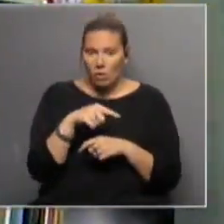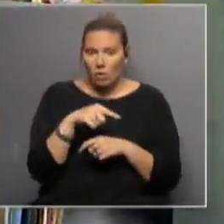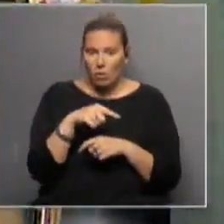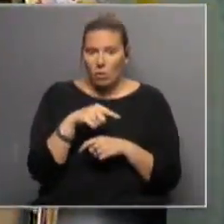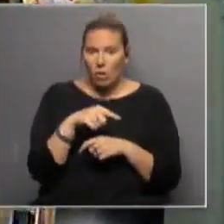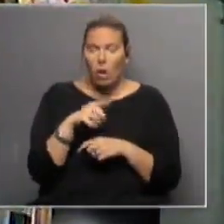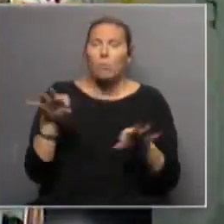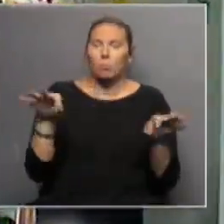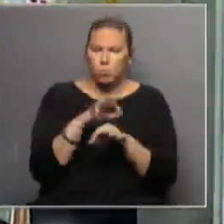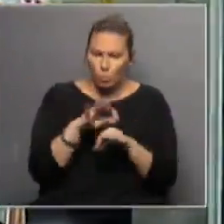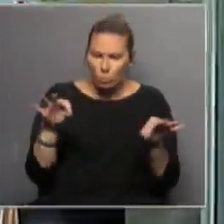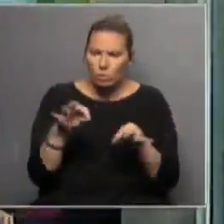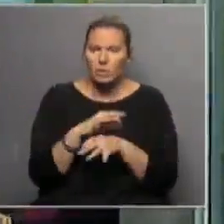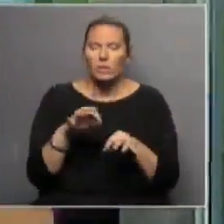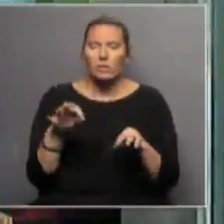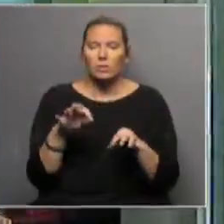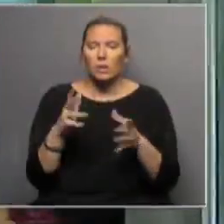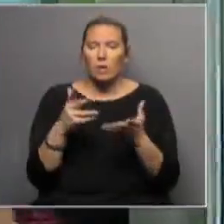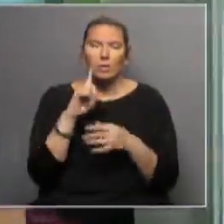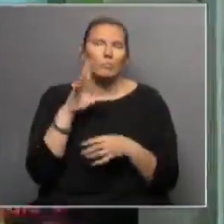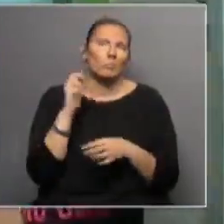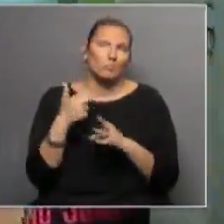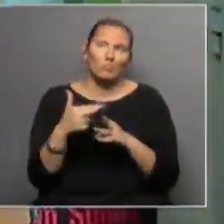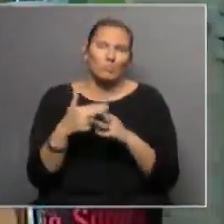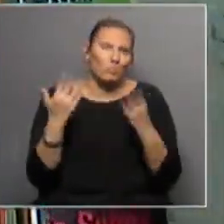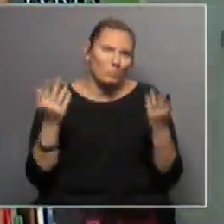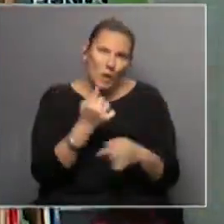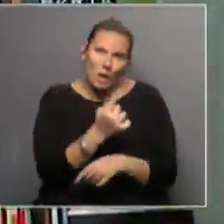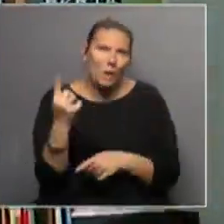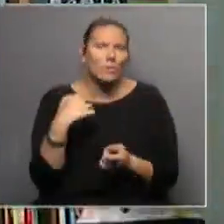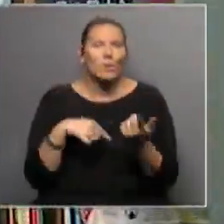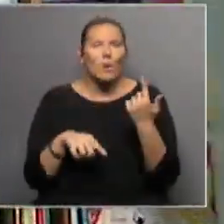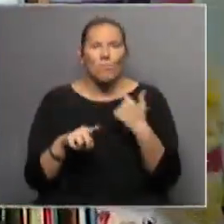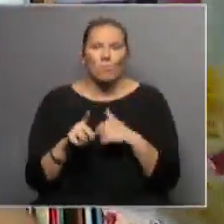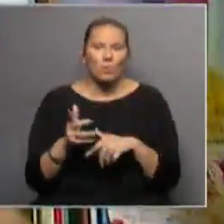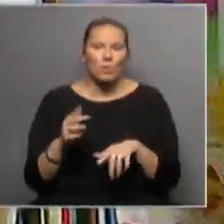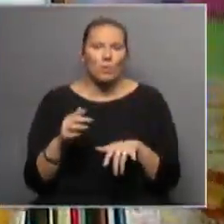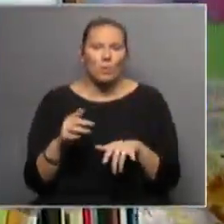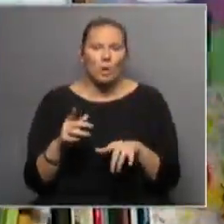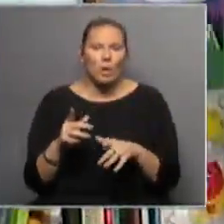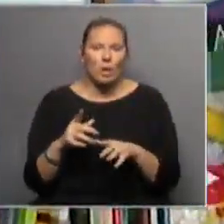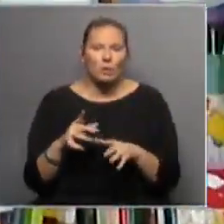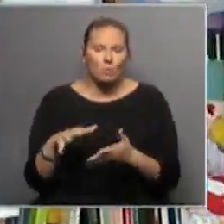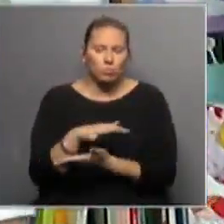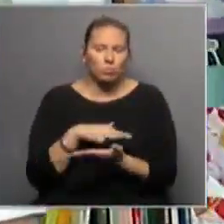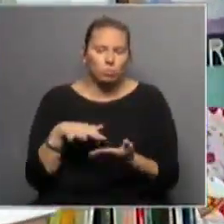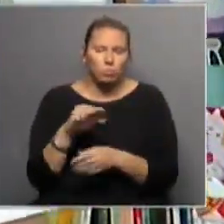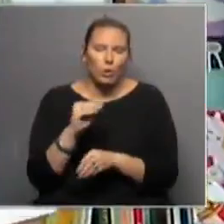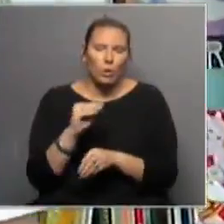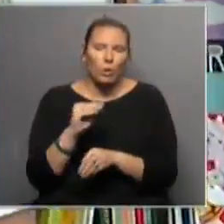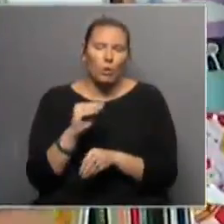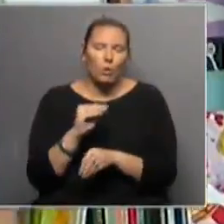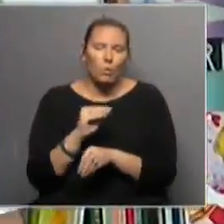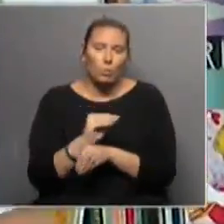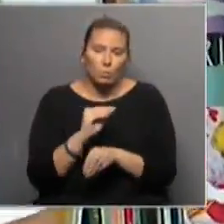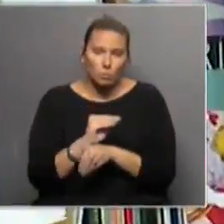gente de músicos que han pasado, ahora no recuerdo bien los nombres de cada uno, pero ya digo, es un polo cultural Pocitó Libros y es